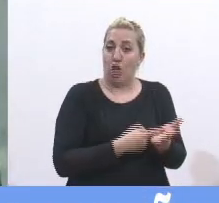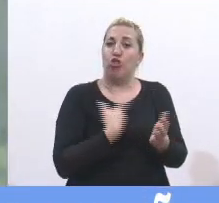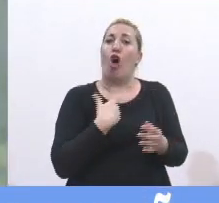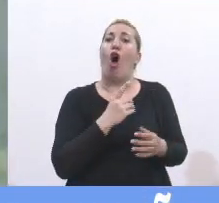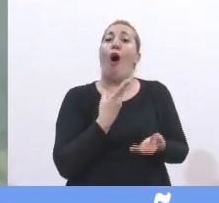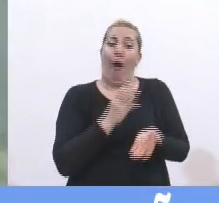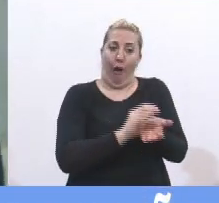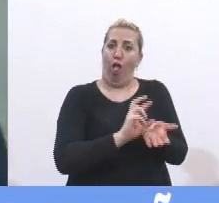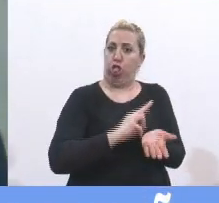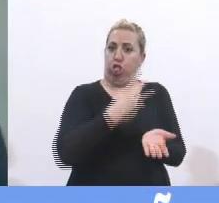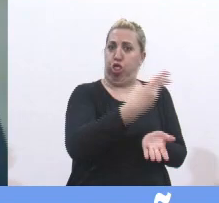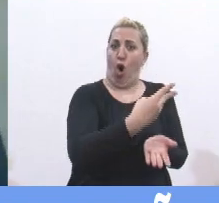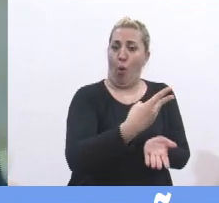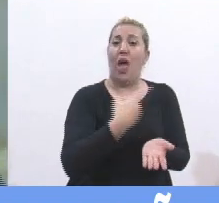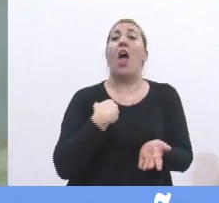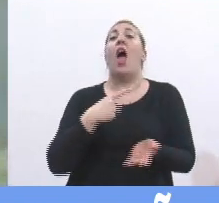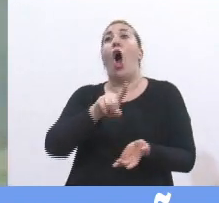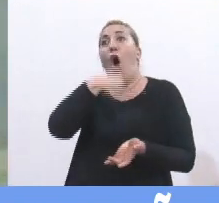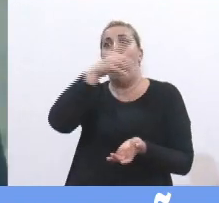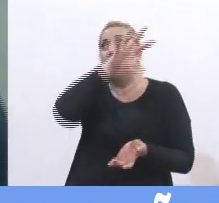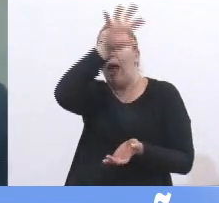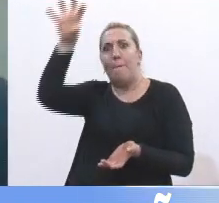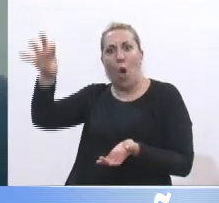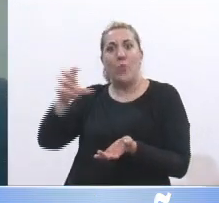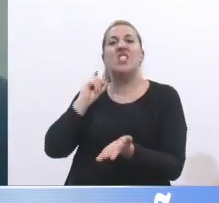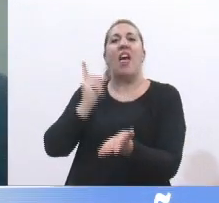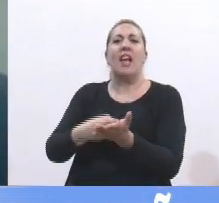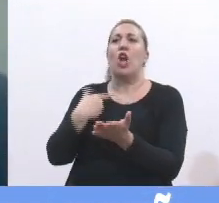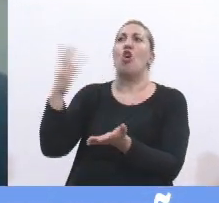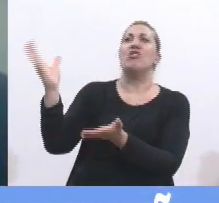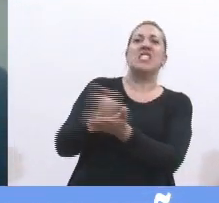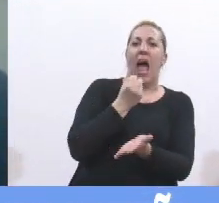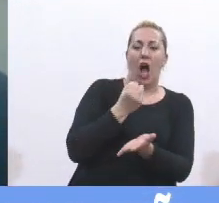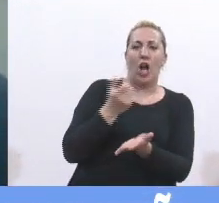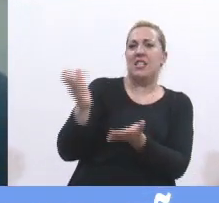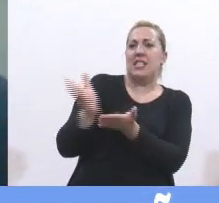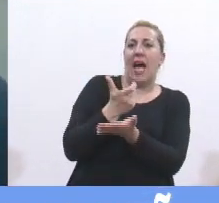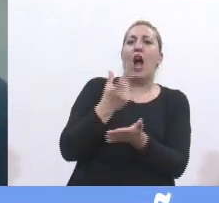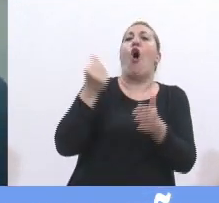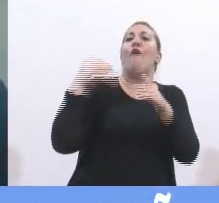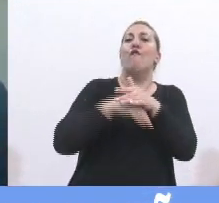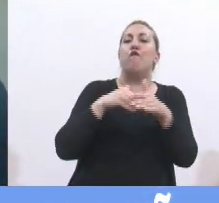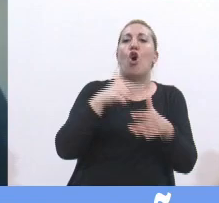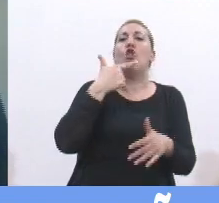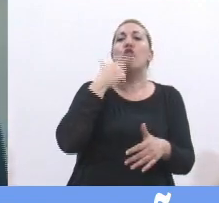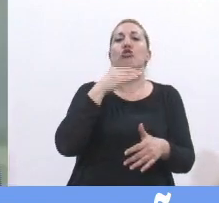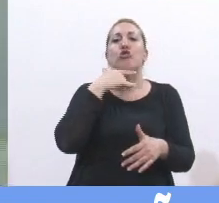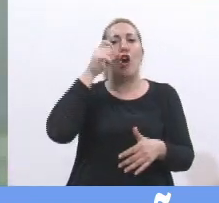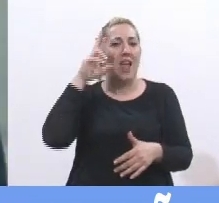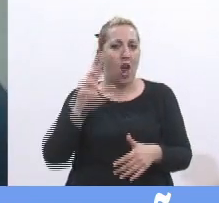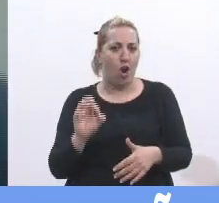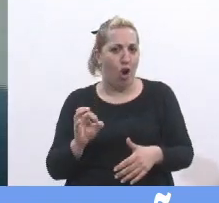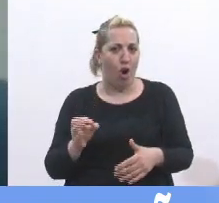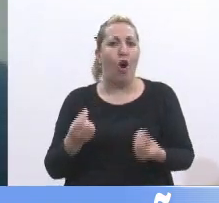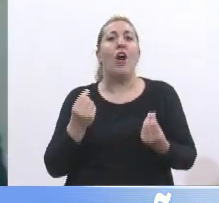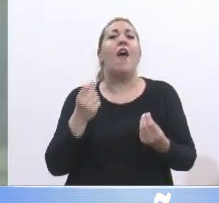que necesita y por decreto le quito a todas las otras el fondo Sojero, que era un fondo